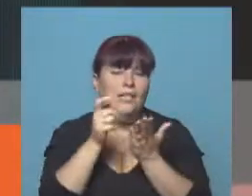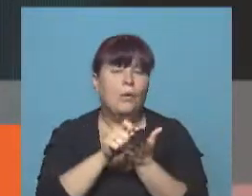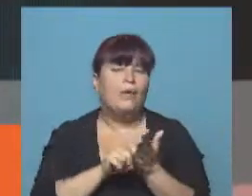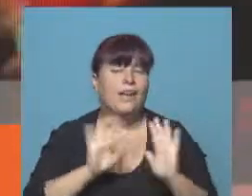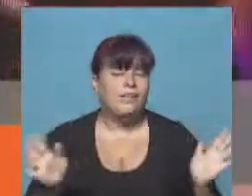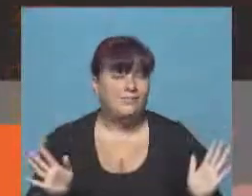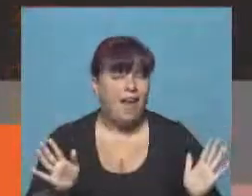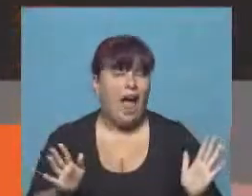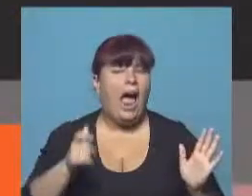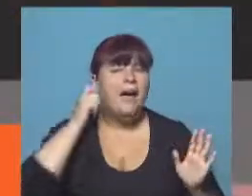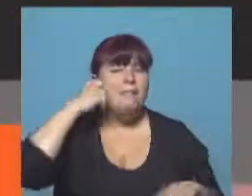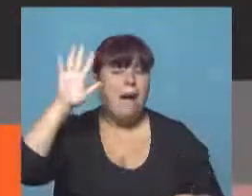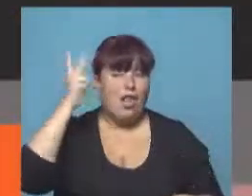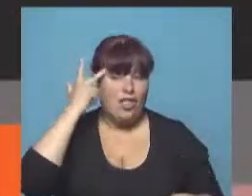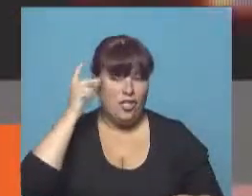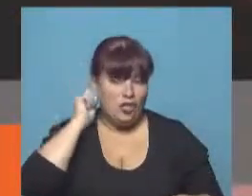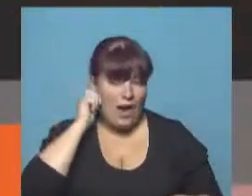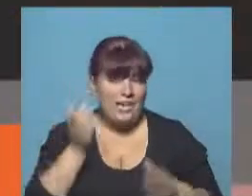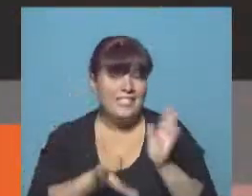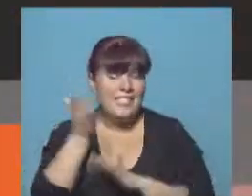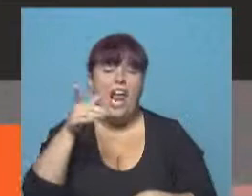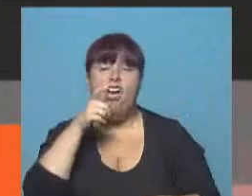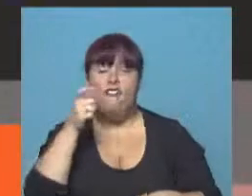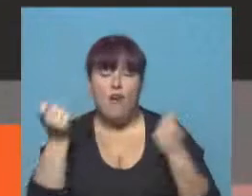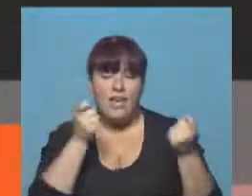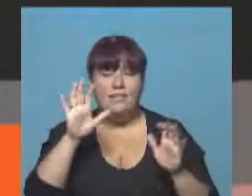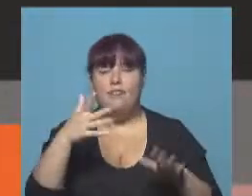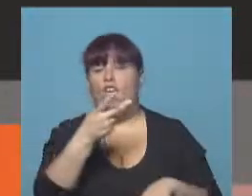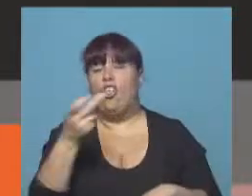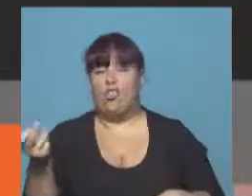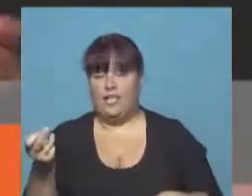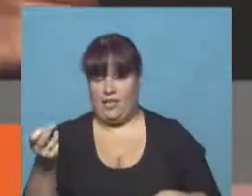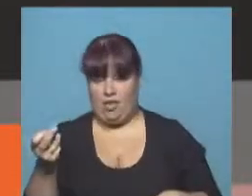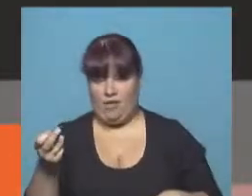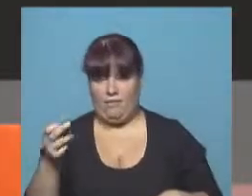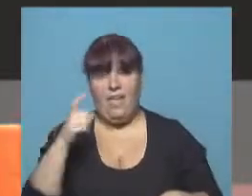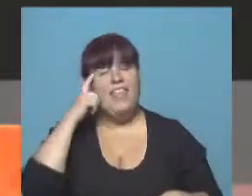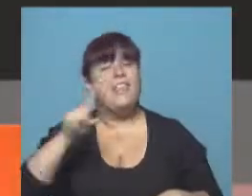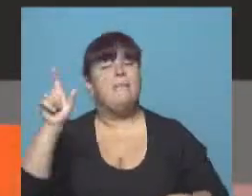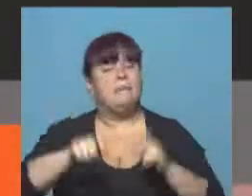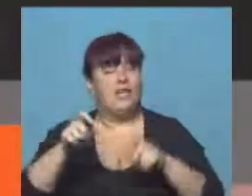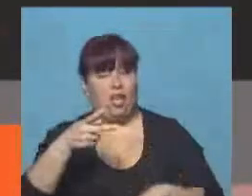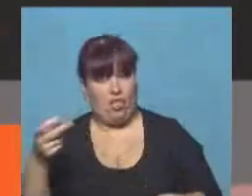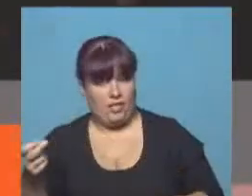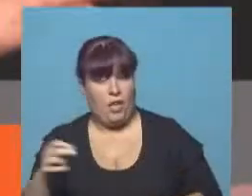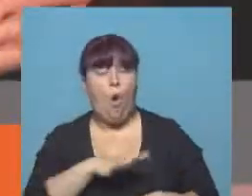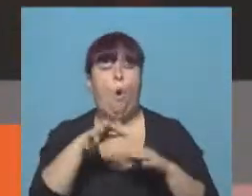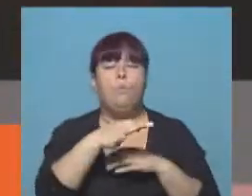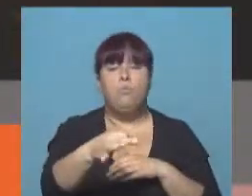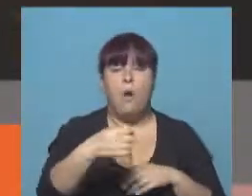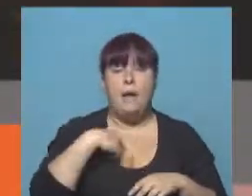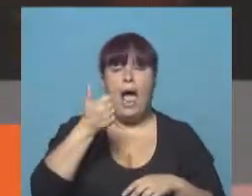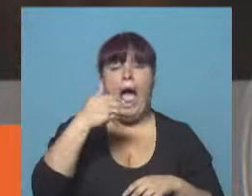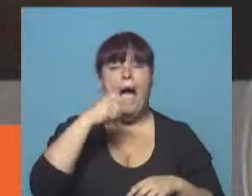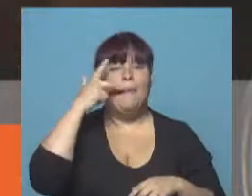estadísticamente, los mayores de 18 años que salen a una confitería son alrededor de 200, en 10.000 habitantes. Los pueblos, yo soy un pueblo de